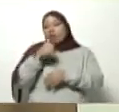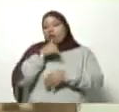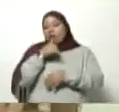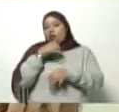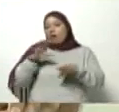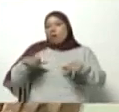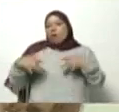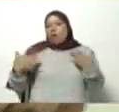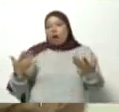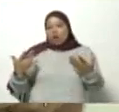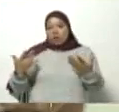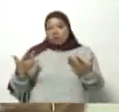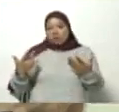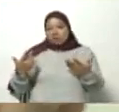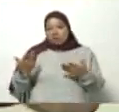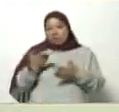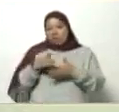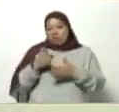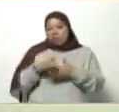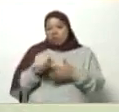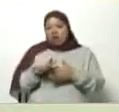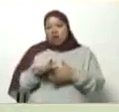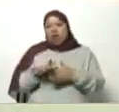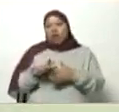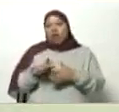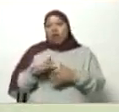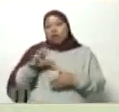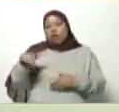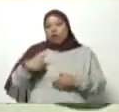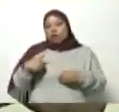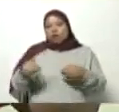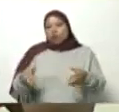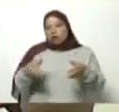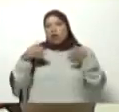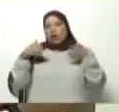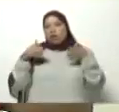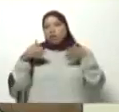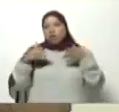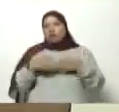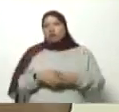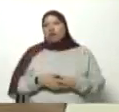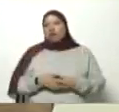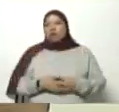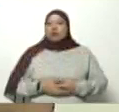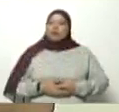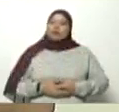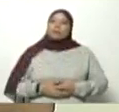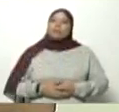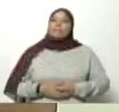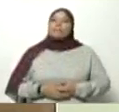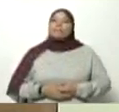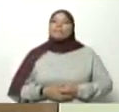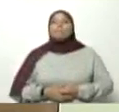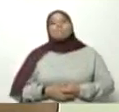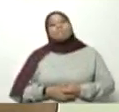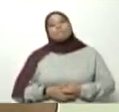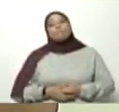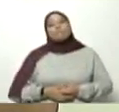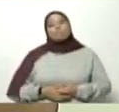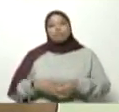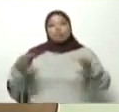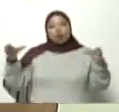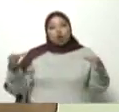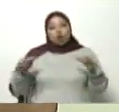Porque ahora es cuando a esto, las estructuras, mire, uno escucha y ve a la gente allí.